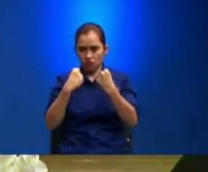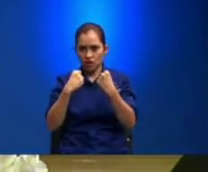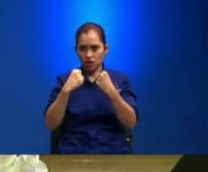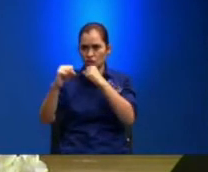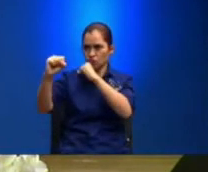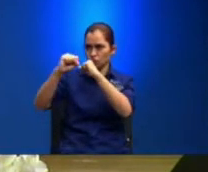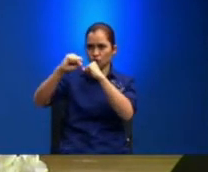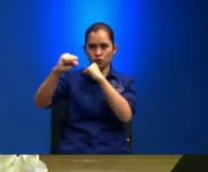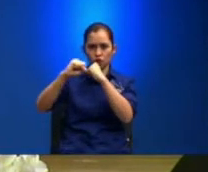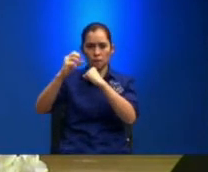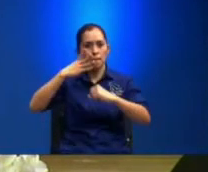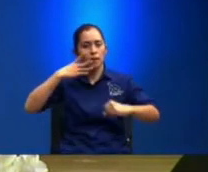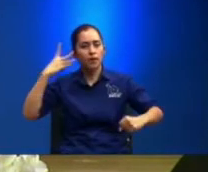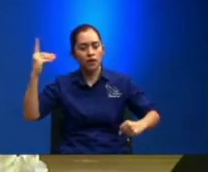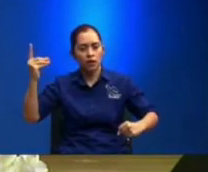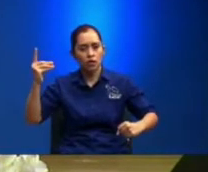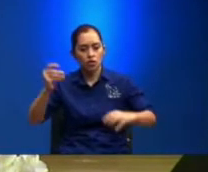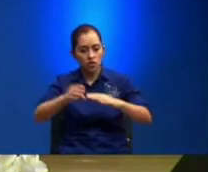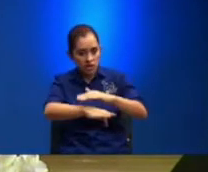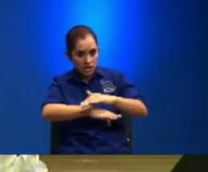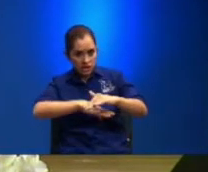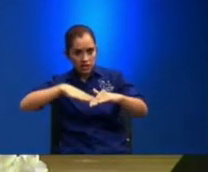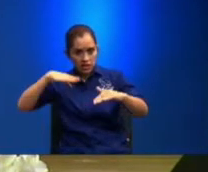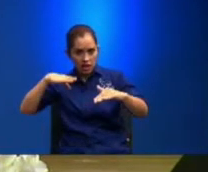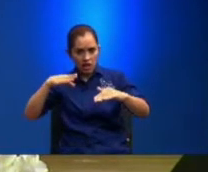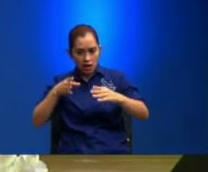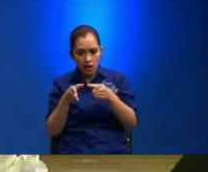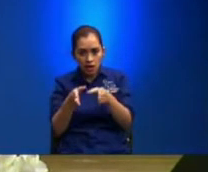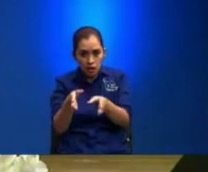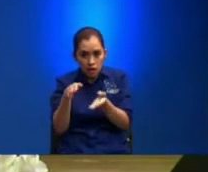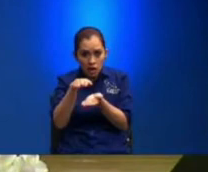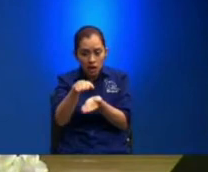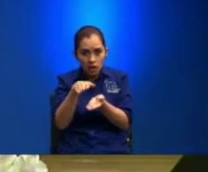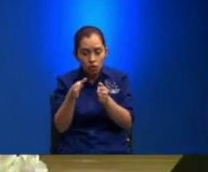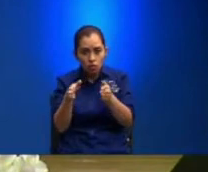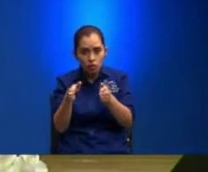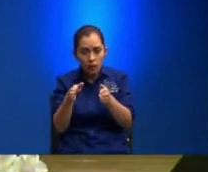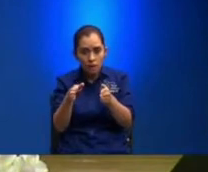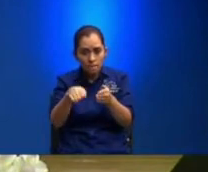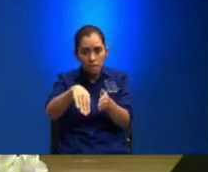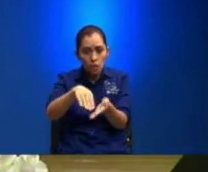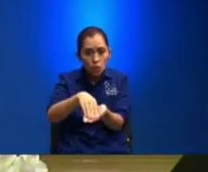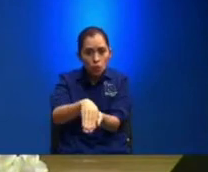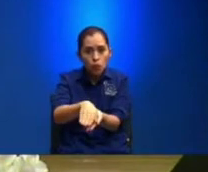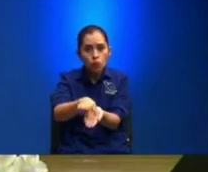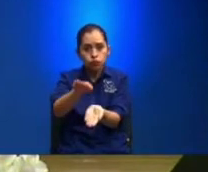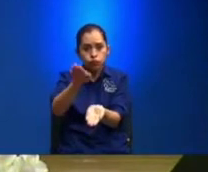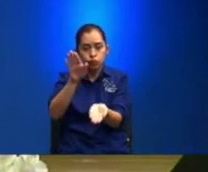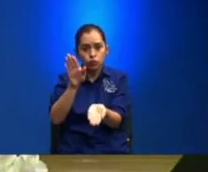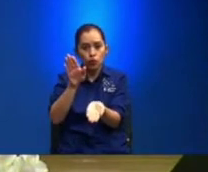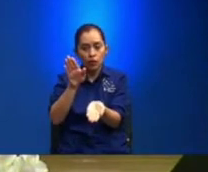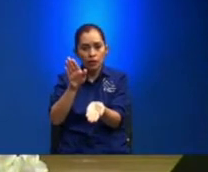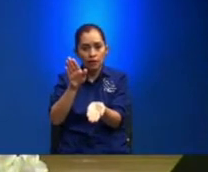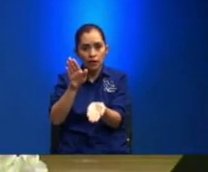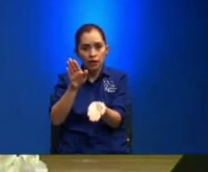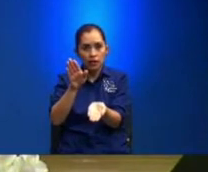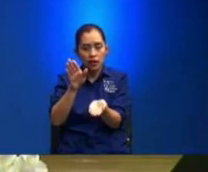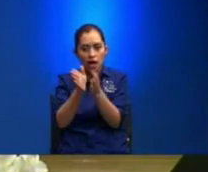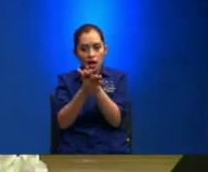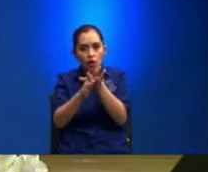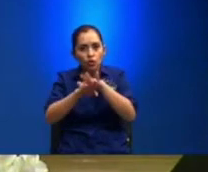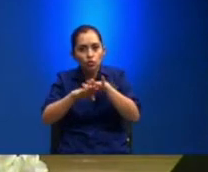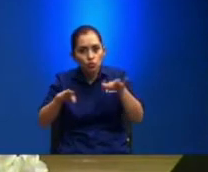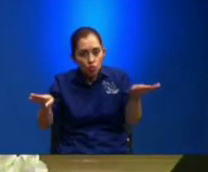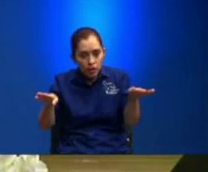los que estaban muertos y los vivientes que habían permanecido los transforman lo junta y los saca de la tierra es es un